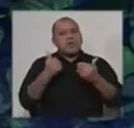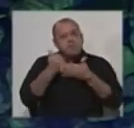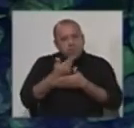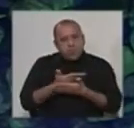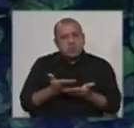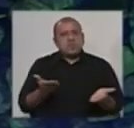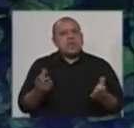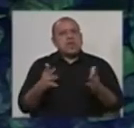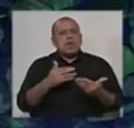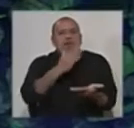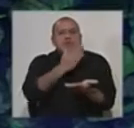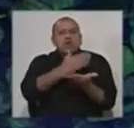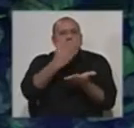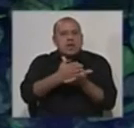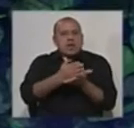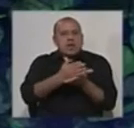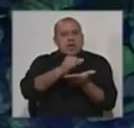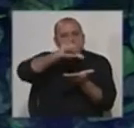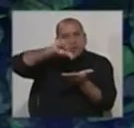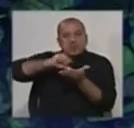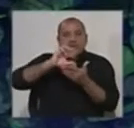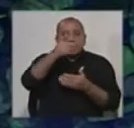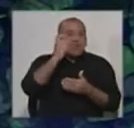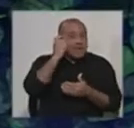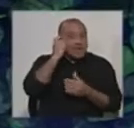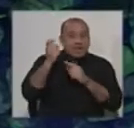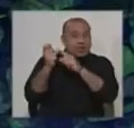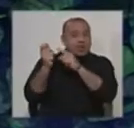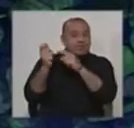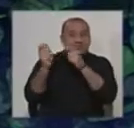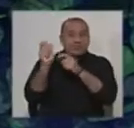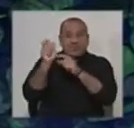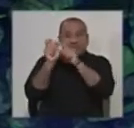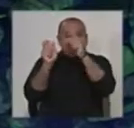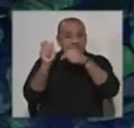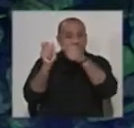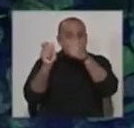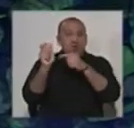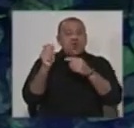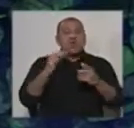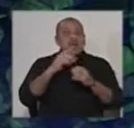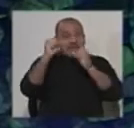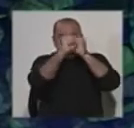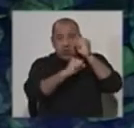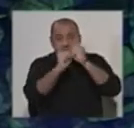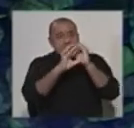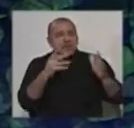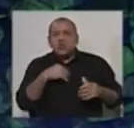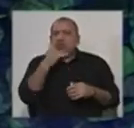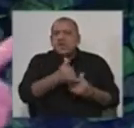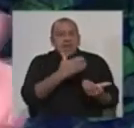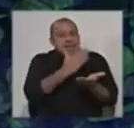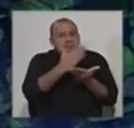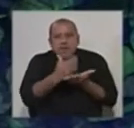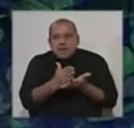no tienen sentido este aparatito la tecnología y la voluntad humana humana no tiene límites y por más